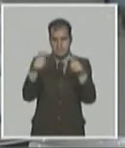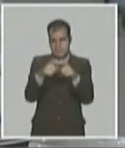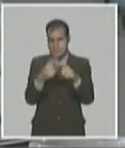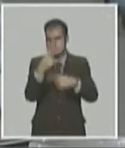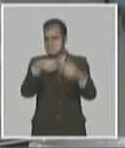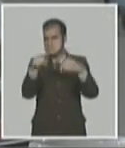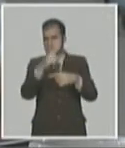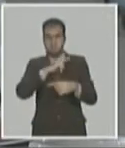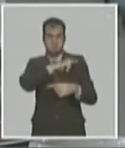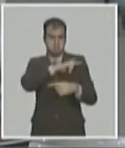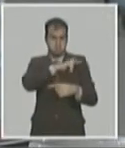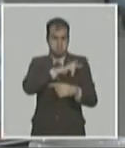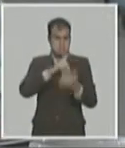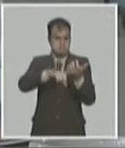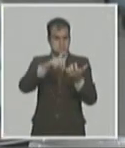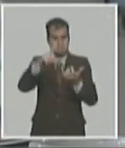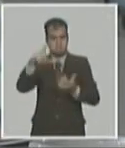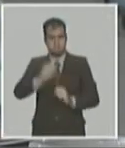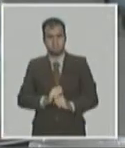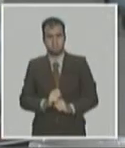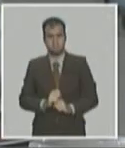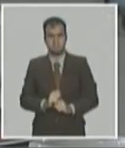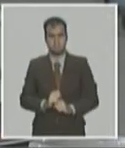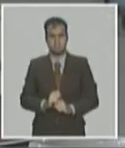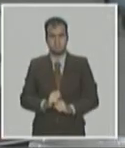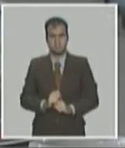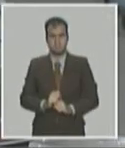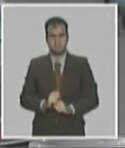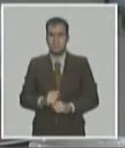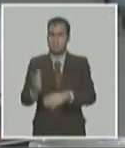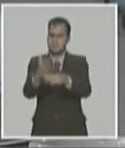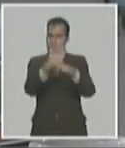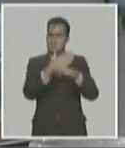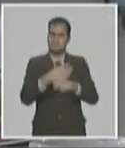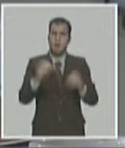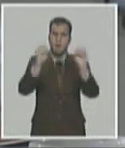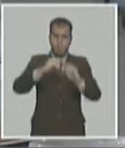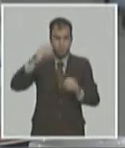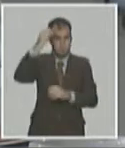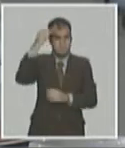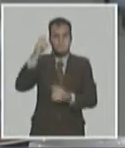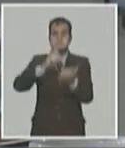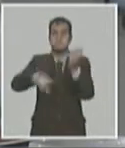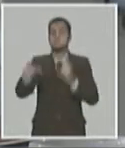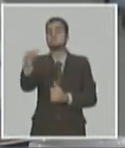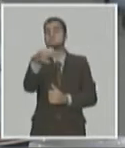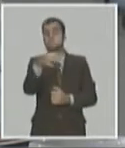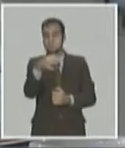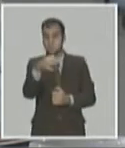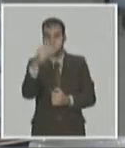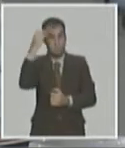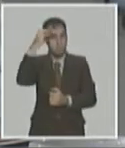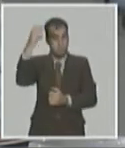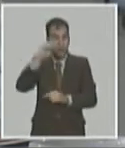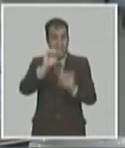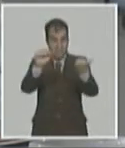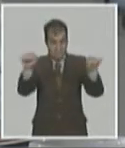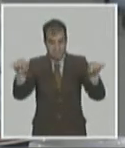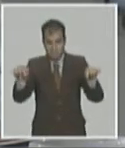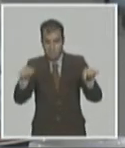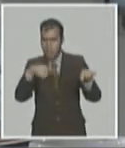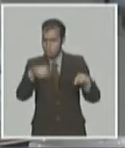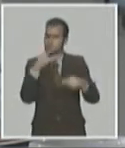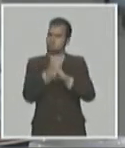principales cuadros del partido, las organizaciones de masa, de las provincias, de los municipios, del gobierno, donde se ha brindado una